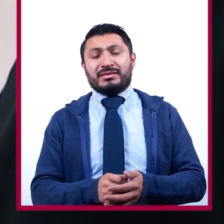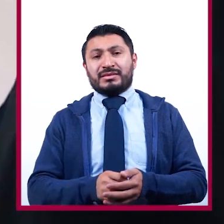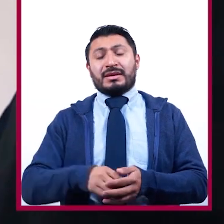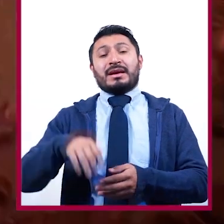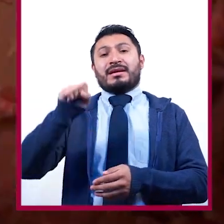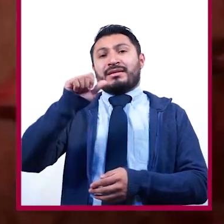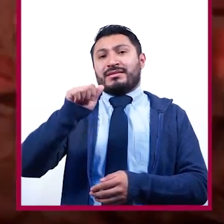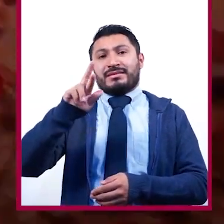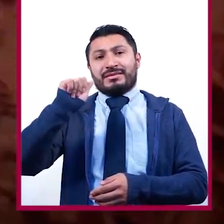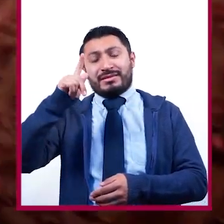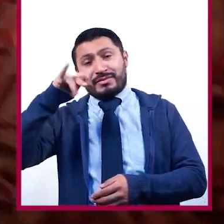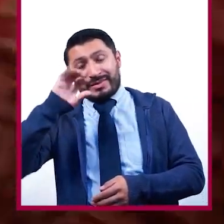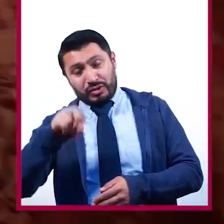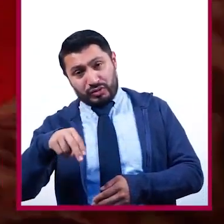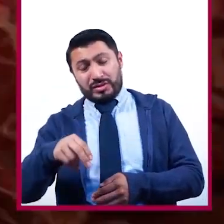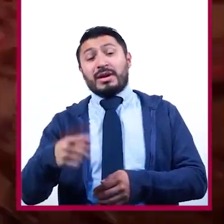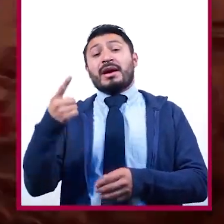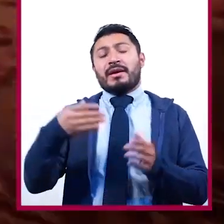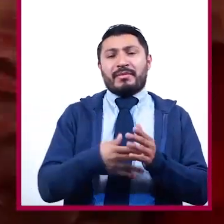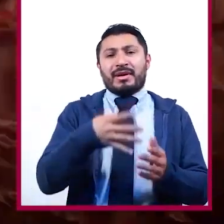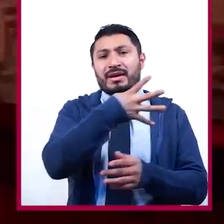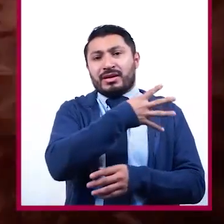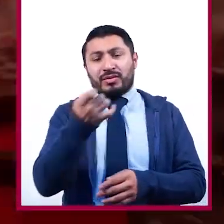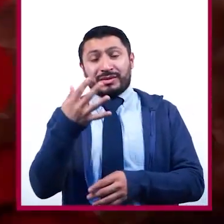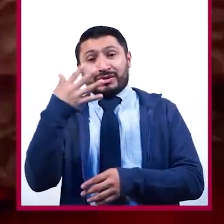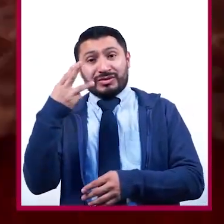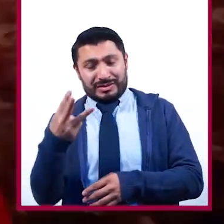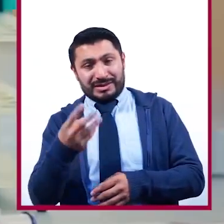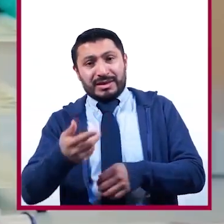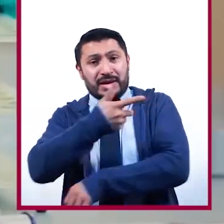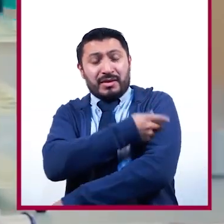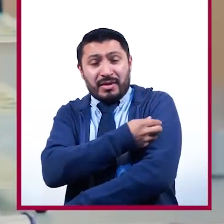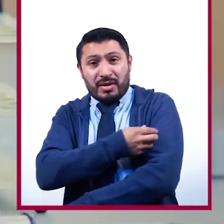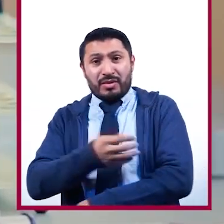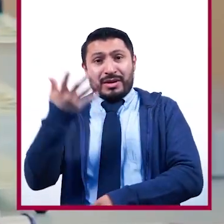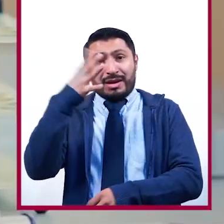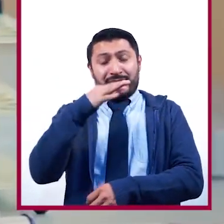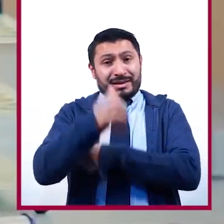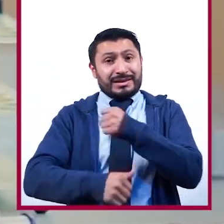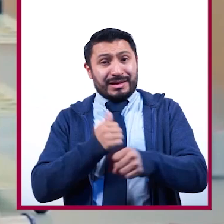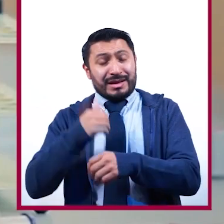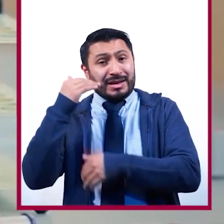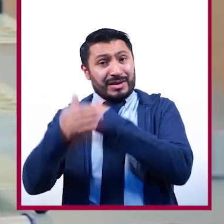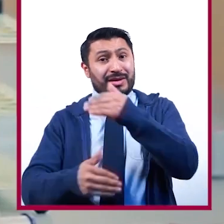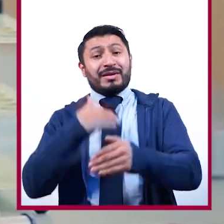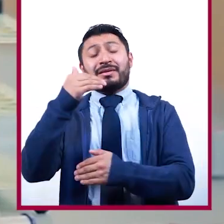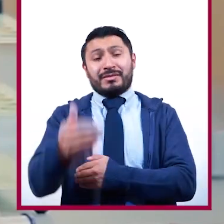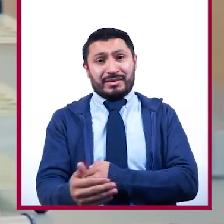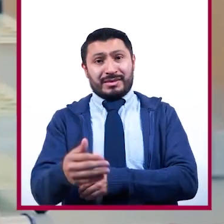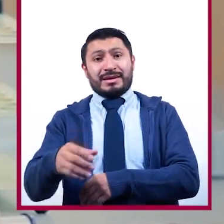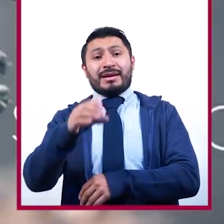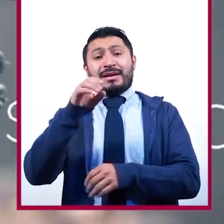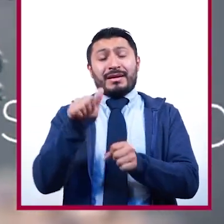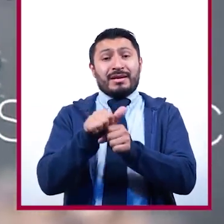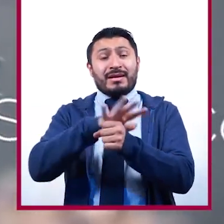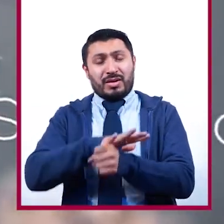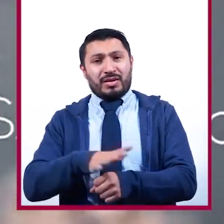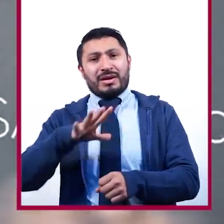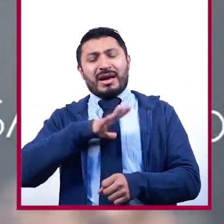2017. El sarampión apareció en 1953 y su vacuna 10 años después. Y